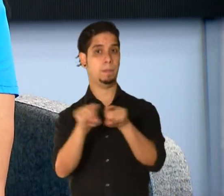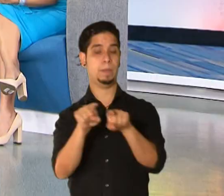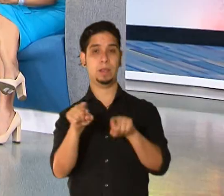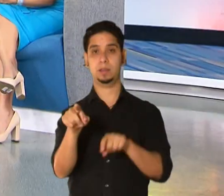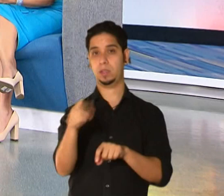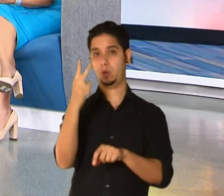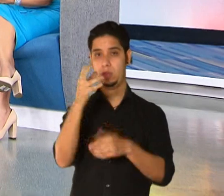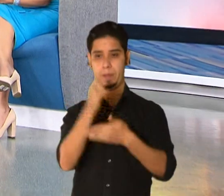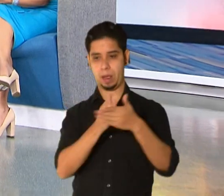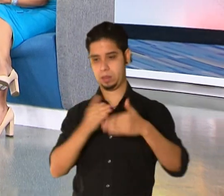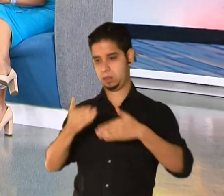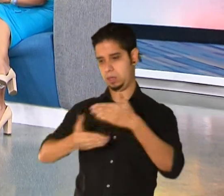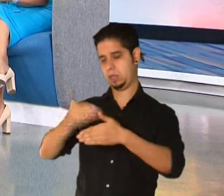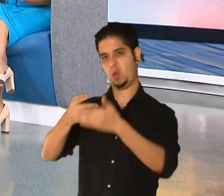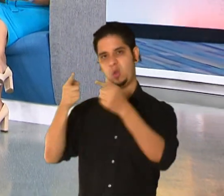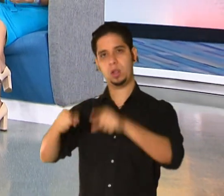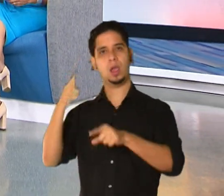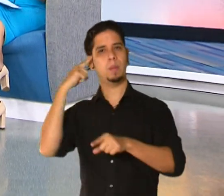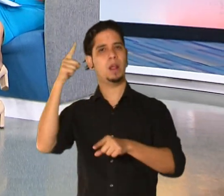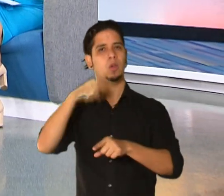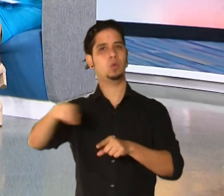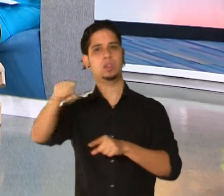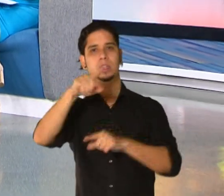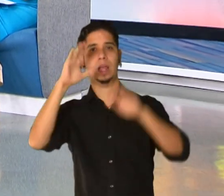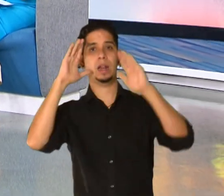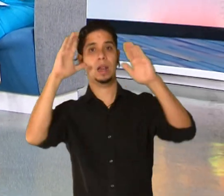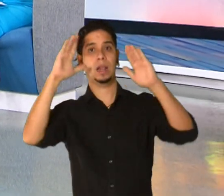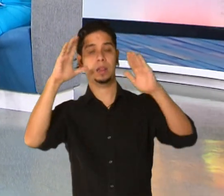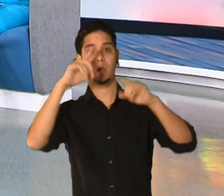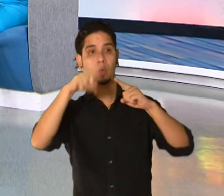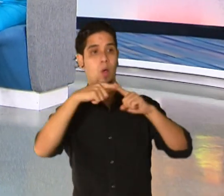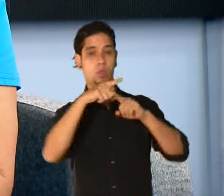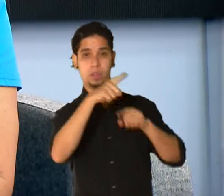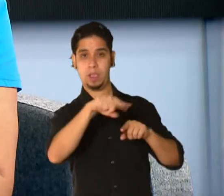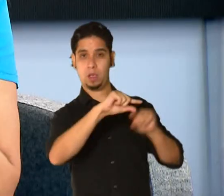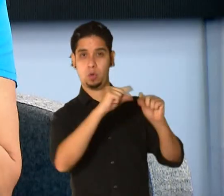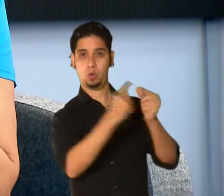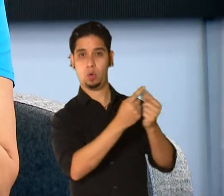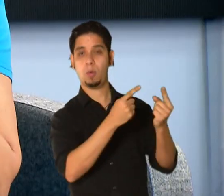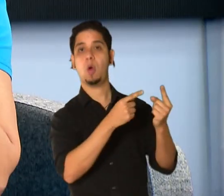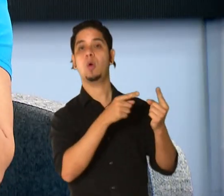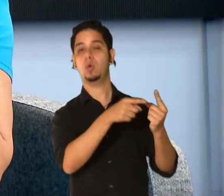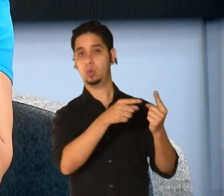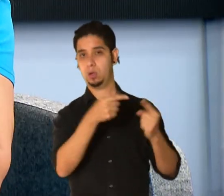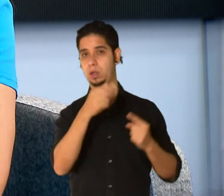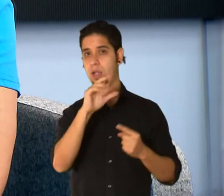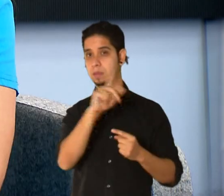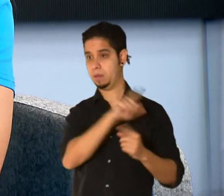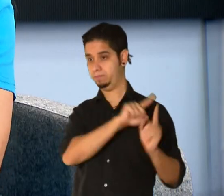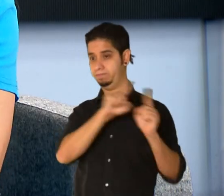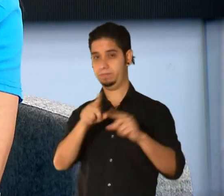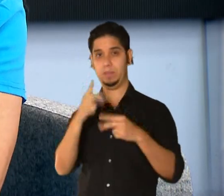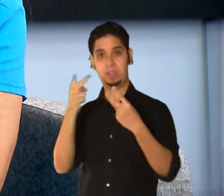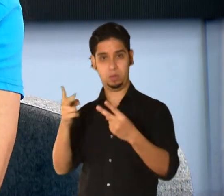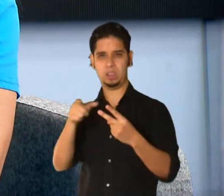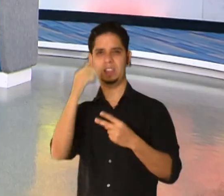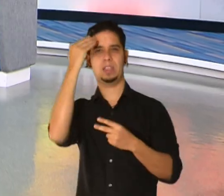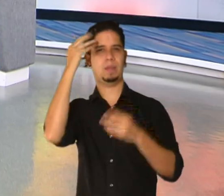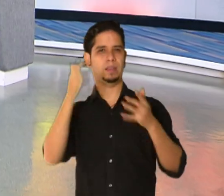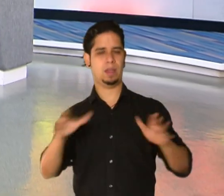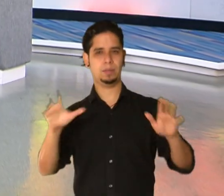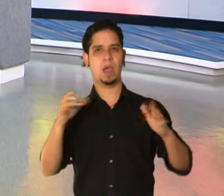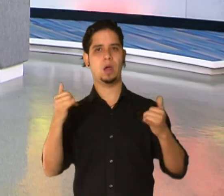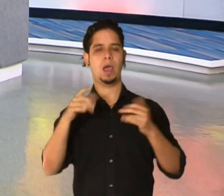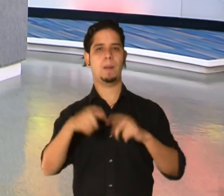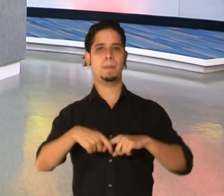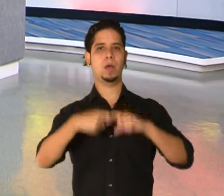etapa, para que usted esté alerta cuando el personal del fideicomiso y de este programa Casper le visite. Vamos a la pausa y regresamos